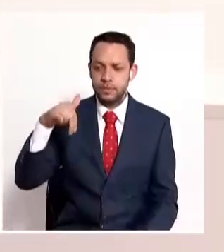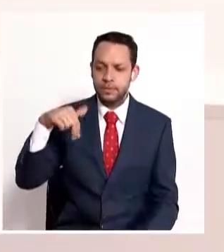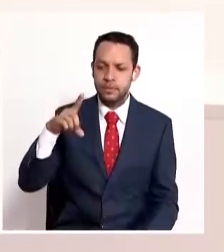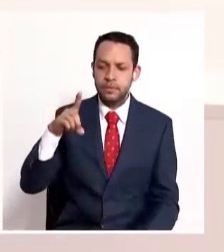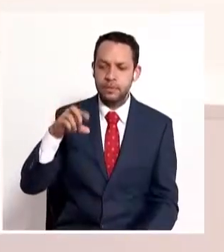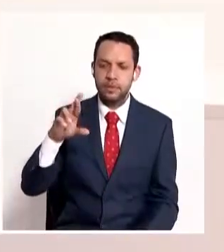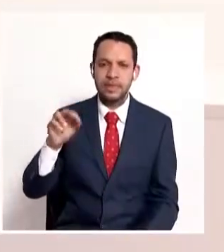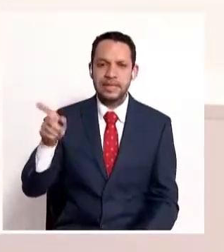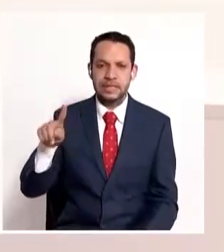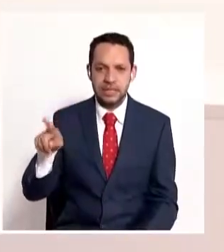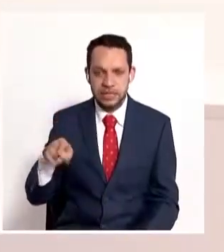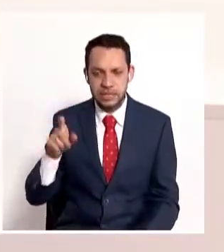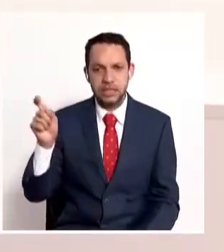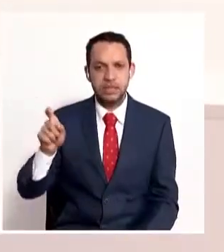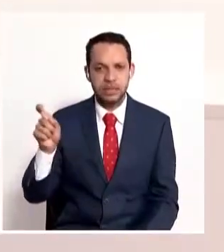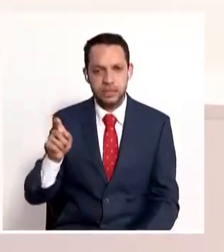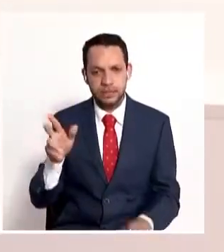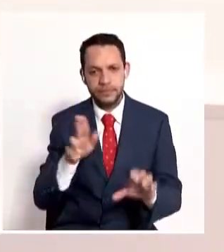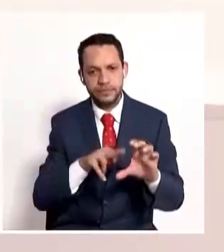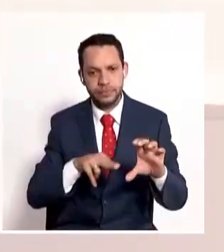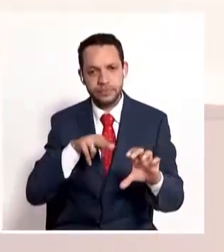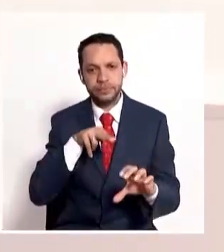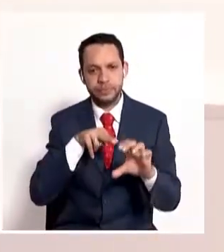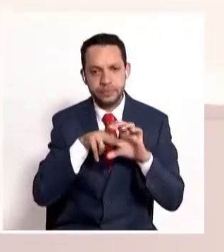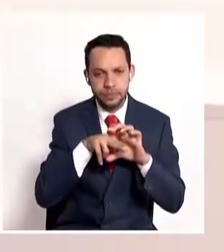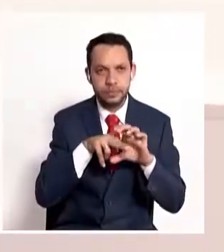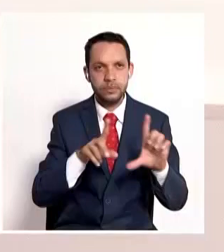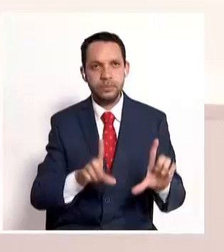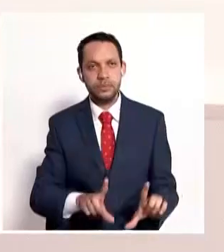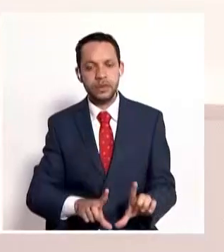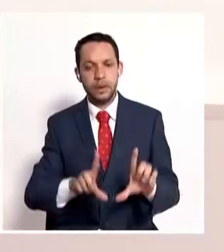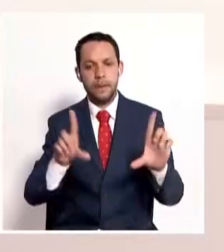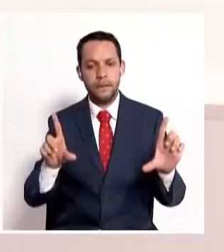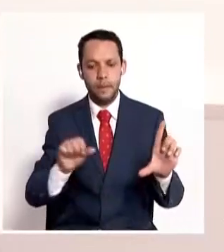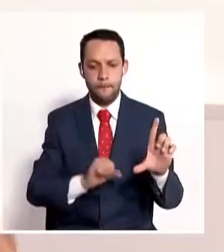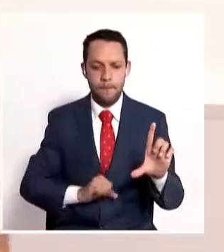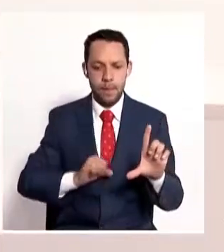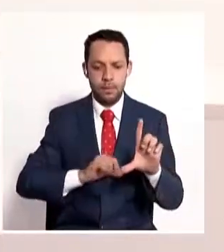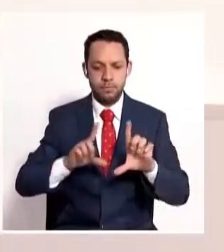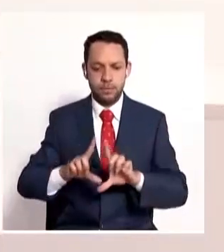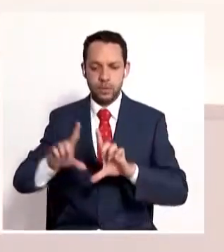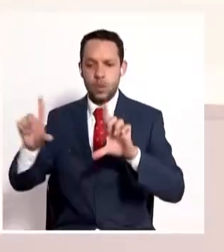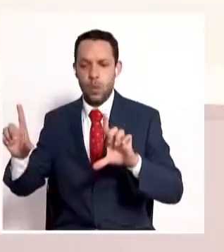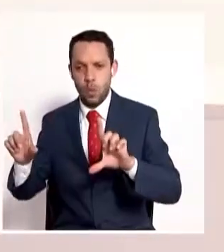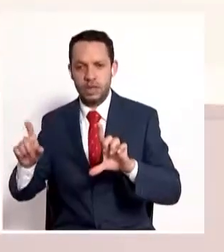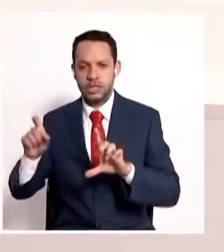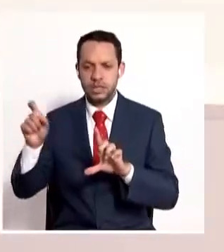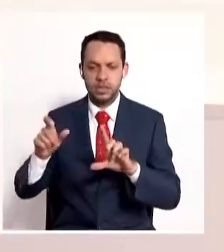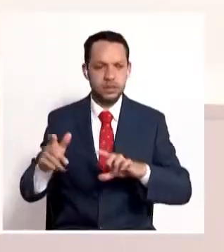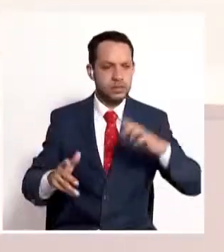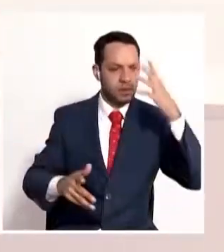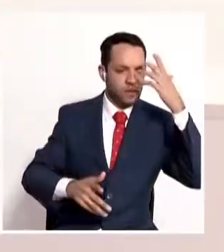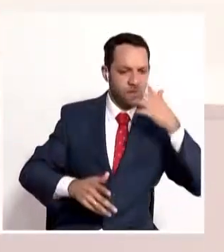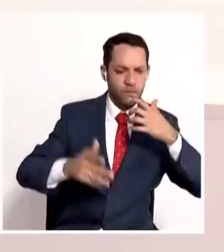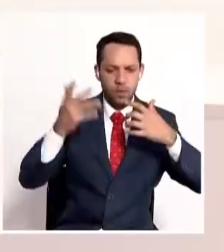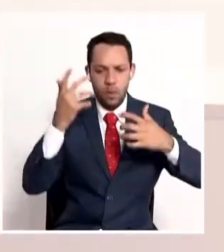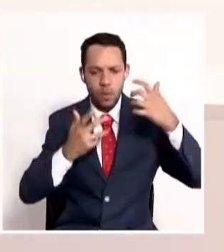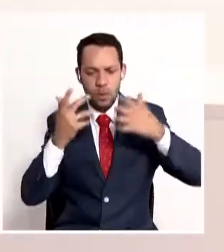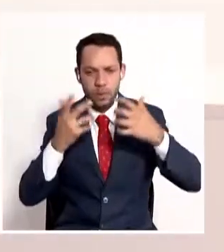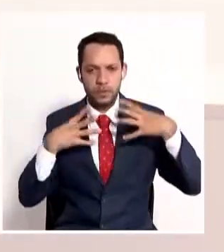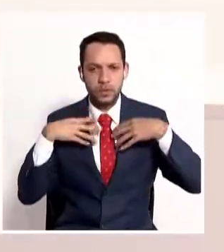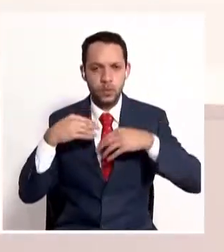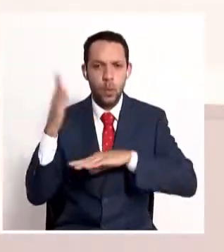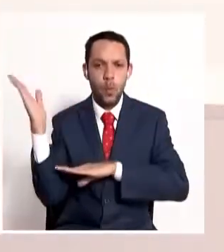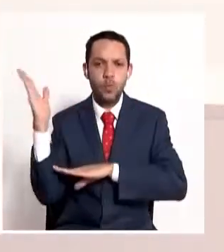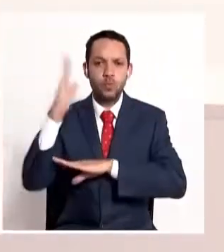clínicos resonancias tomografías ecografías todo ese apoyo por eso nosotros en el día para tu